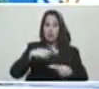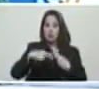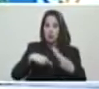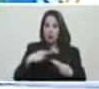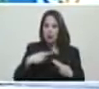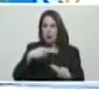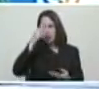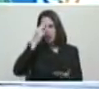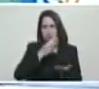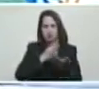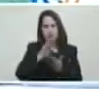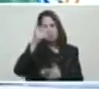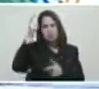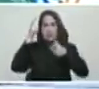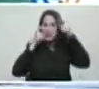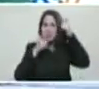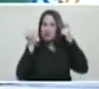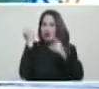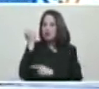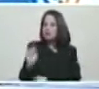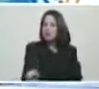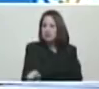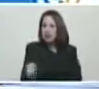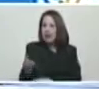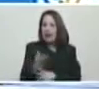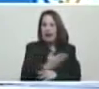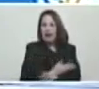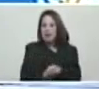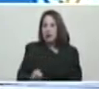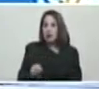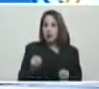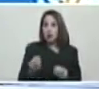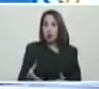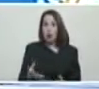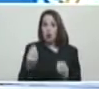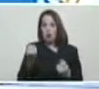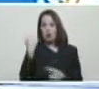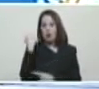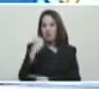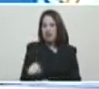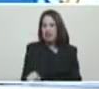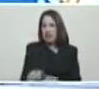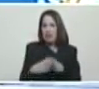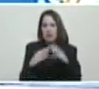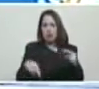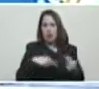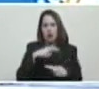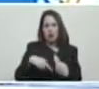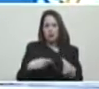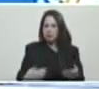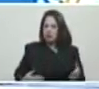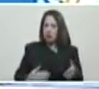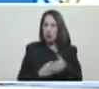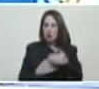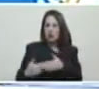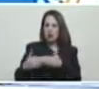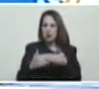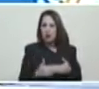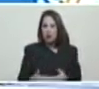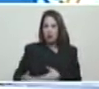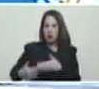legado de Chávez está en La Rebeldía de él que nos dejó como Rebeldía de todos frente al imperialismo y la